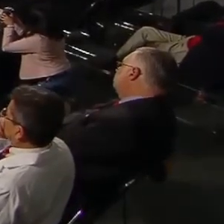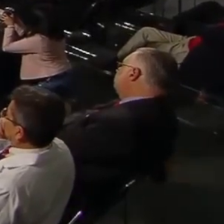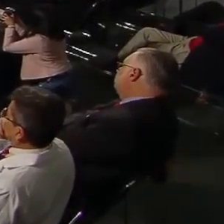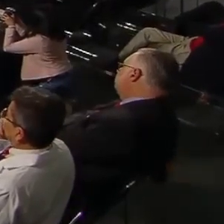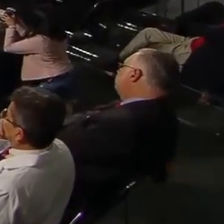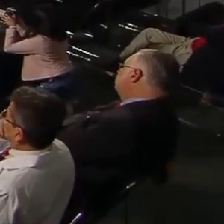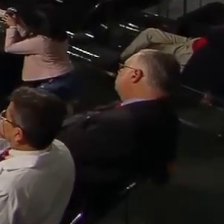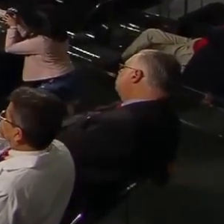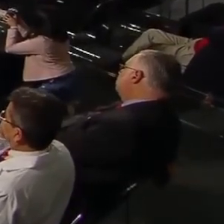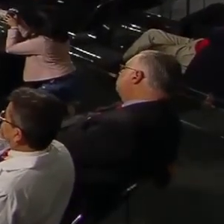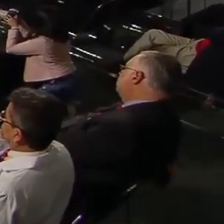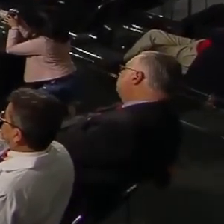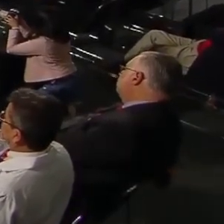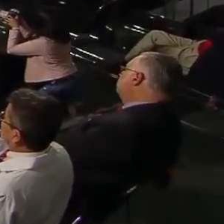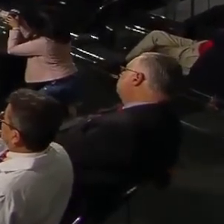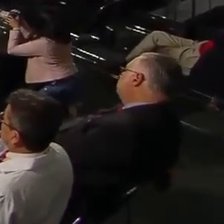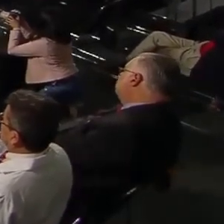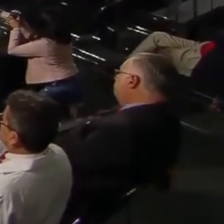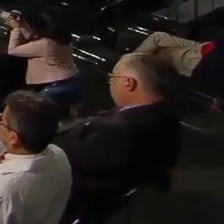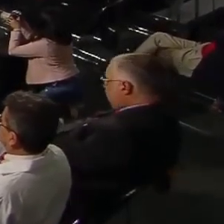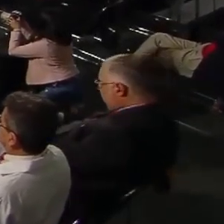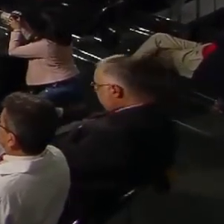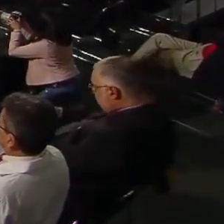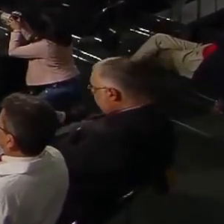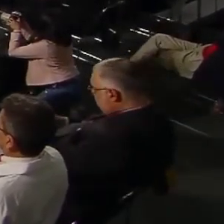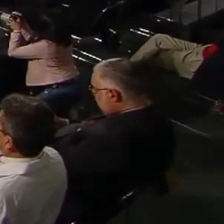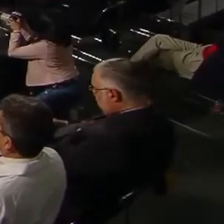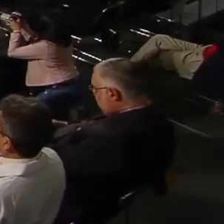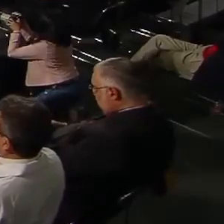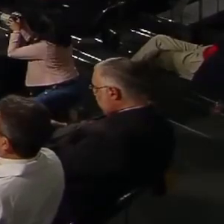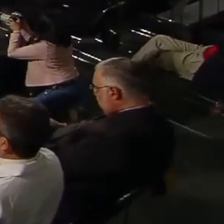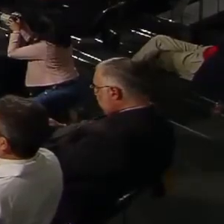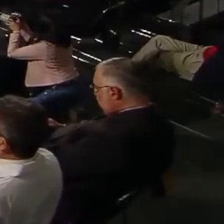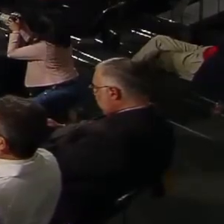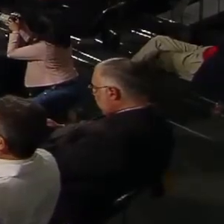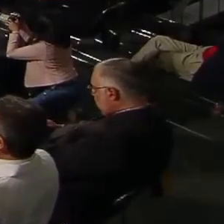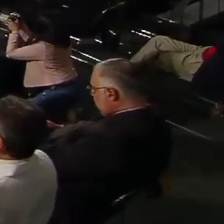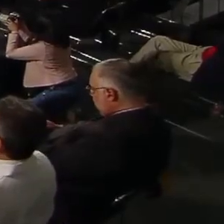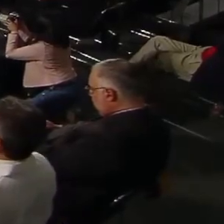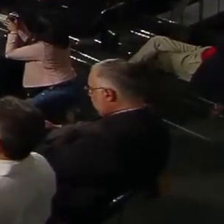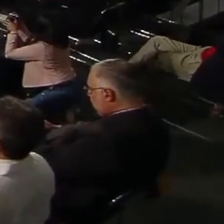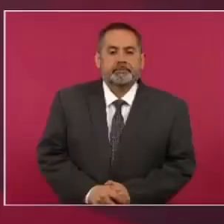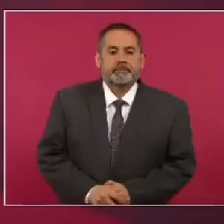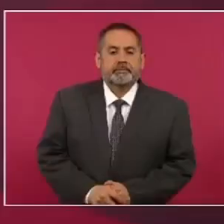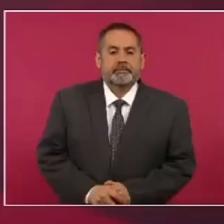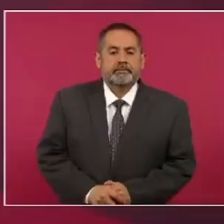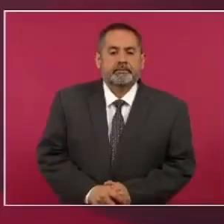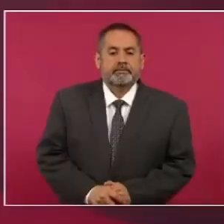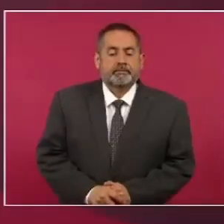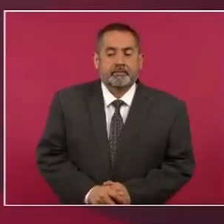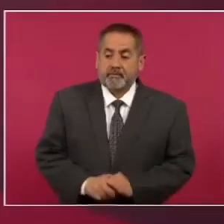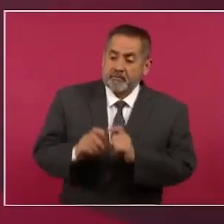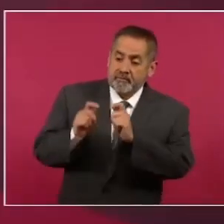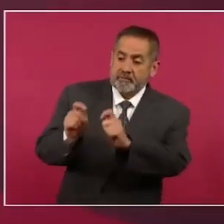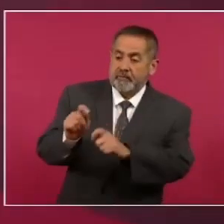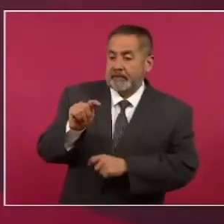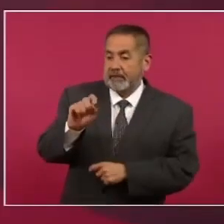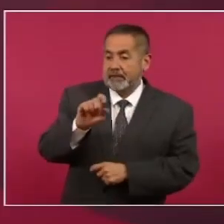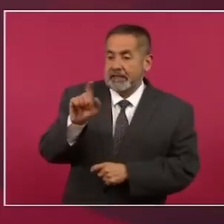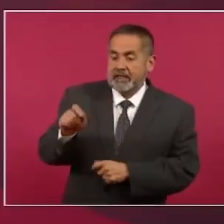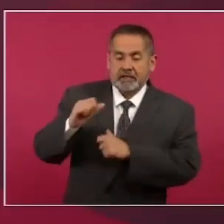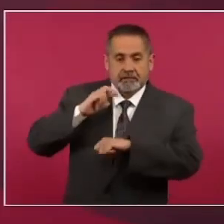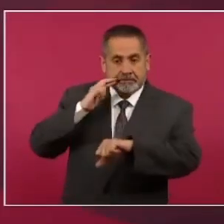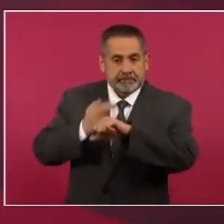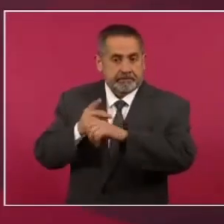Telles, entonces secretario de Gobernación, el proyecto para el establecimiento del Instituto Mexicano del Seguro Social. Sin